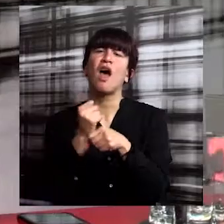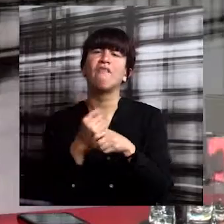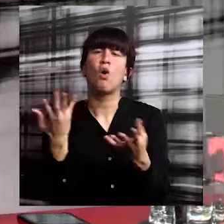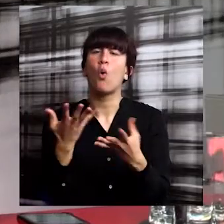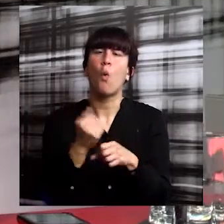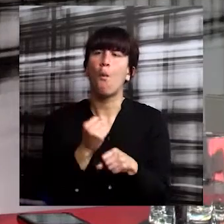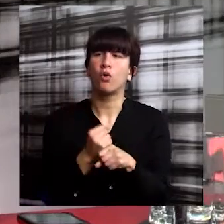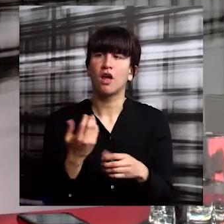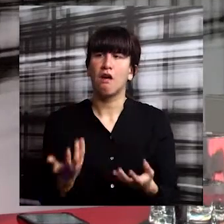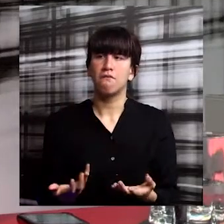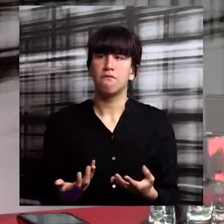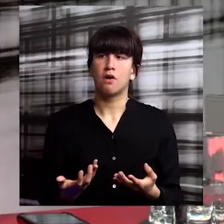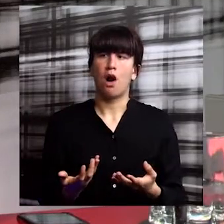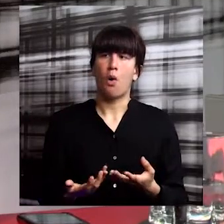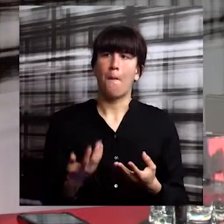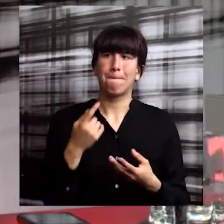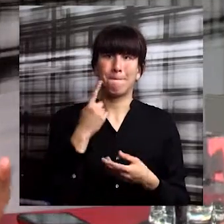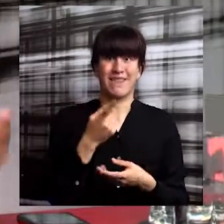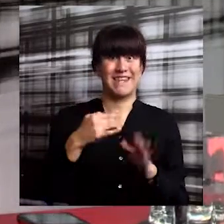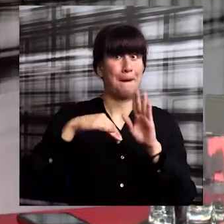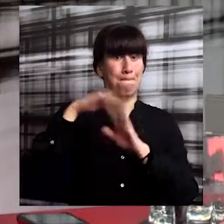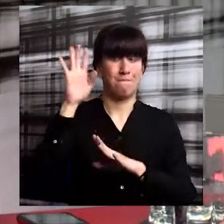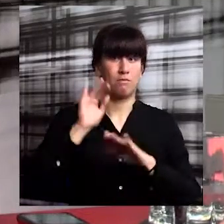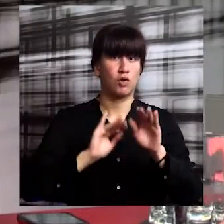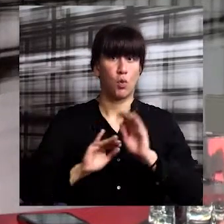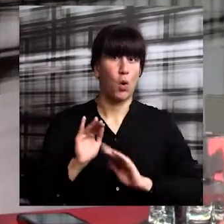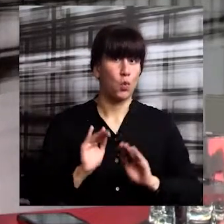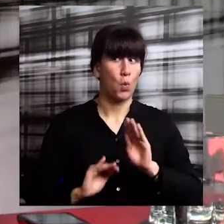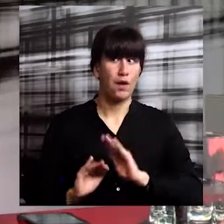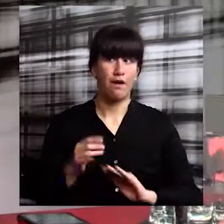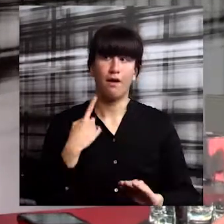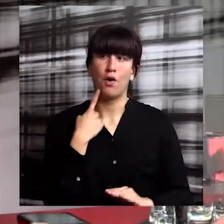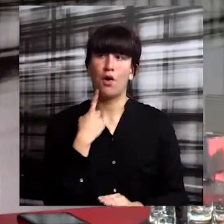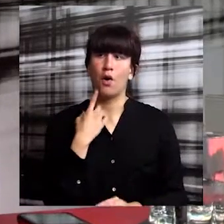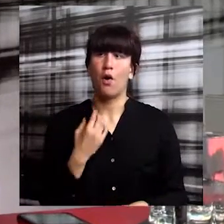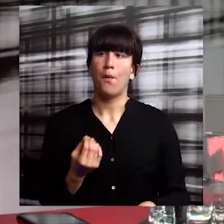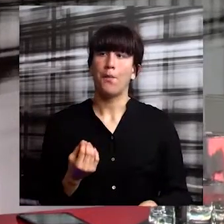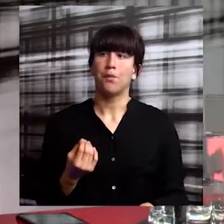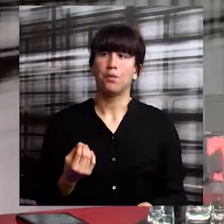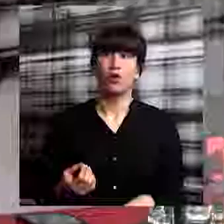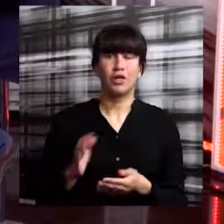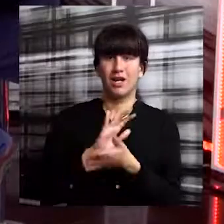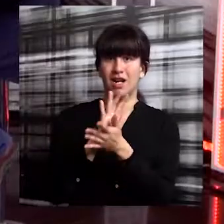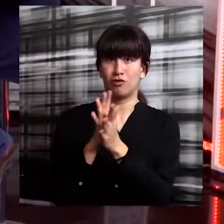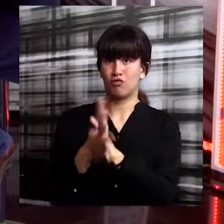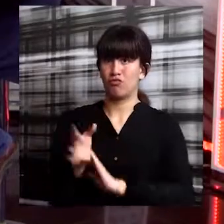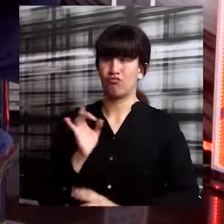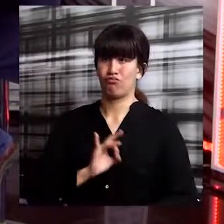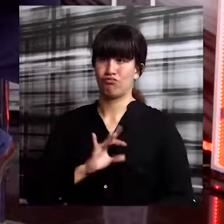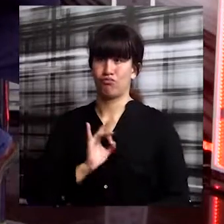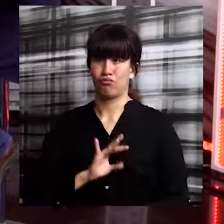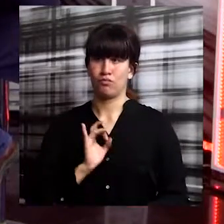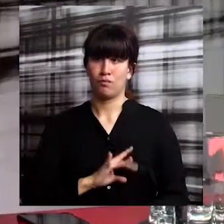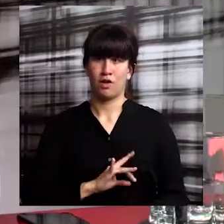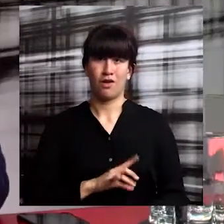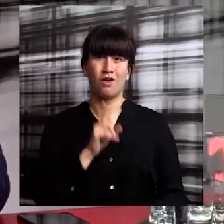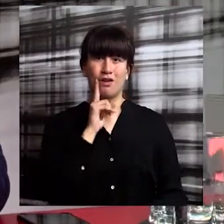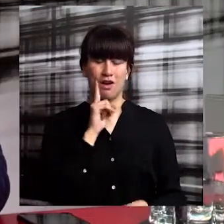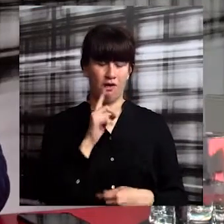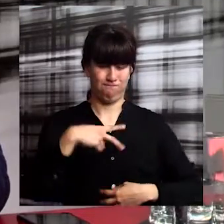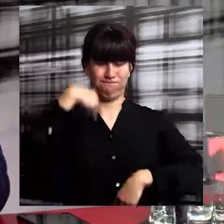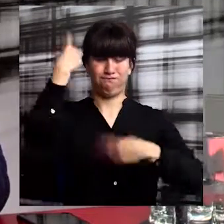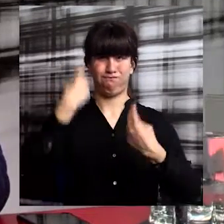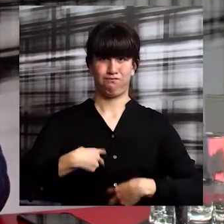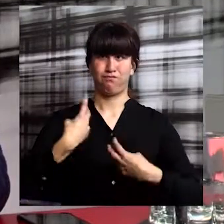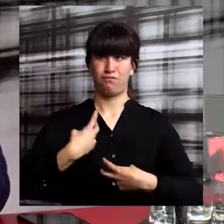cuidadosa todavía, porque está invirtiendo con plata que es de todos los chilenos, que si el Estado no tiene recursos propios, el Estado lo único que hace es capturar recursos de